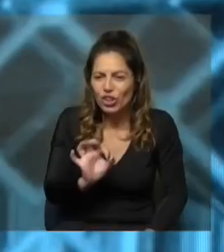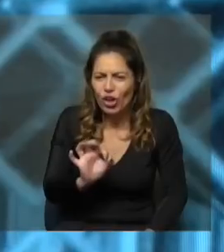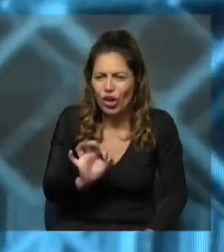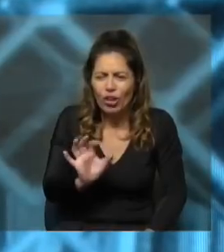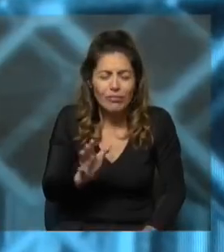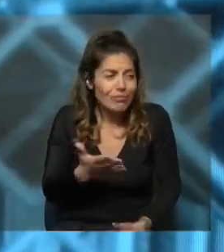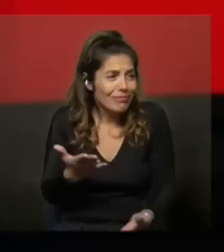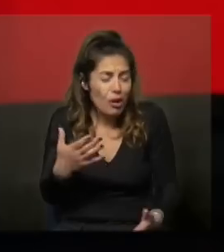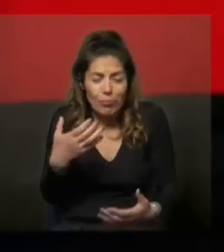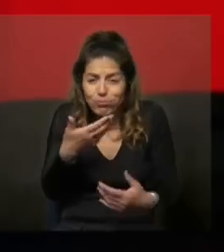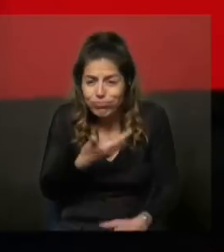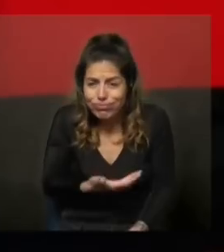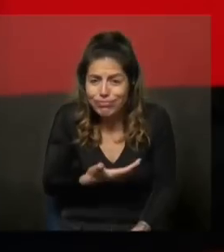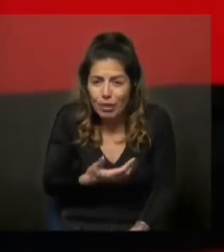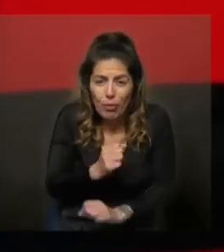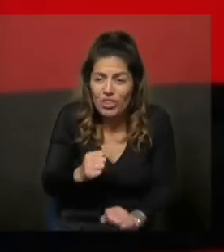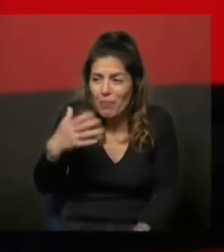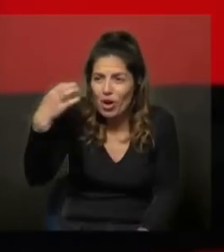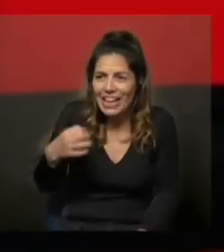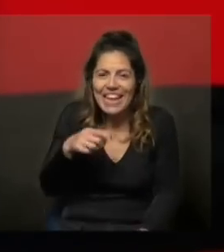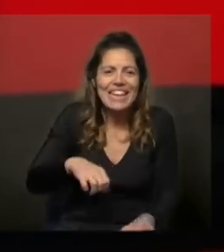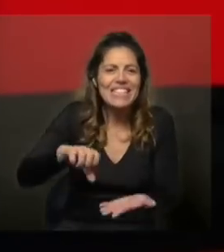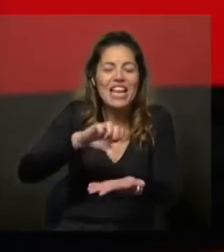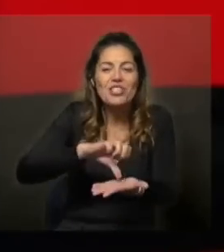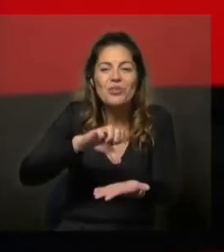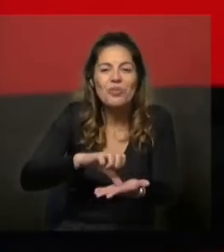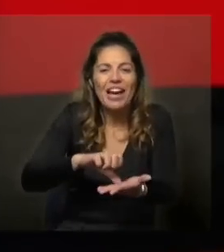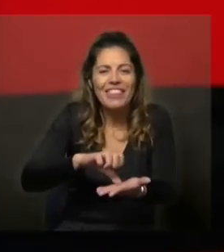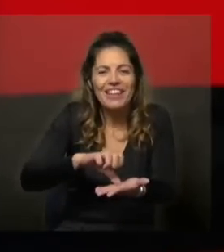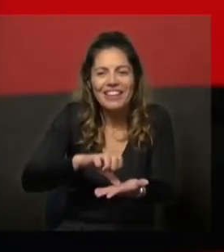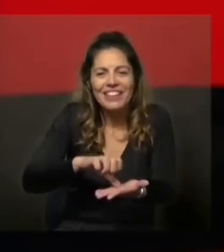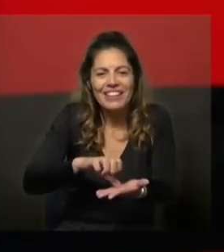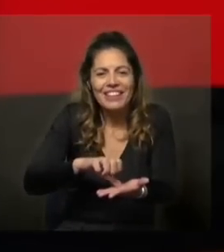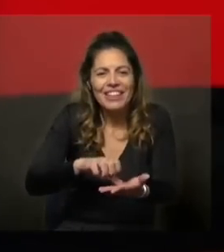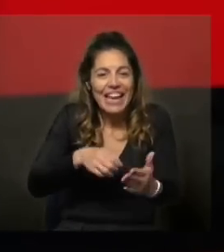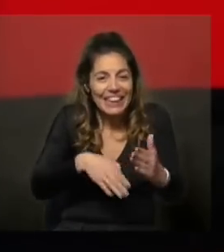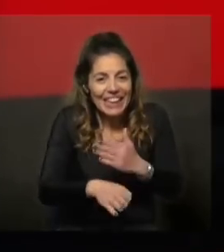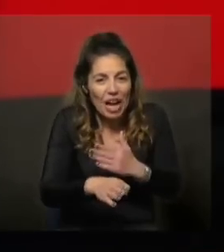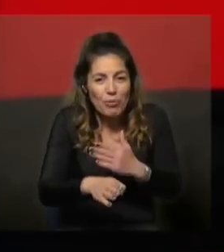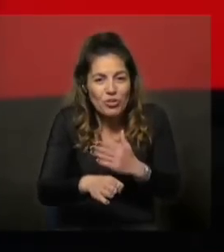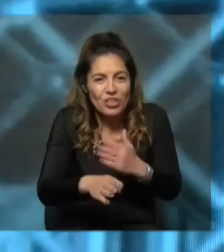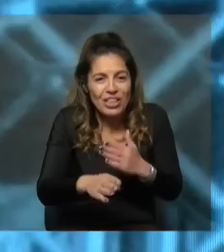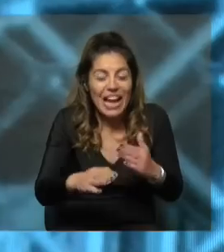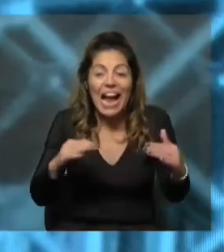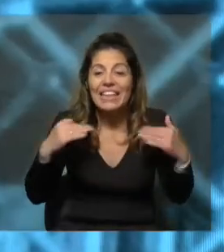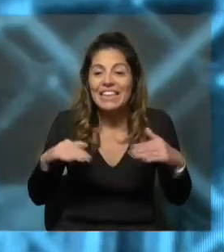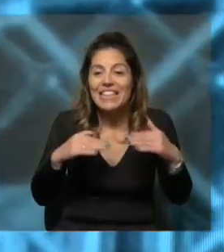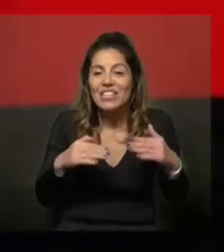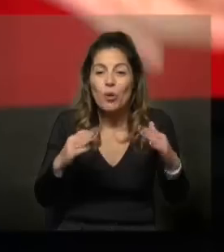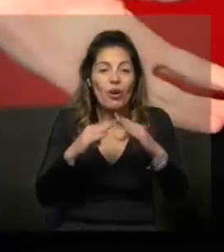demencial y en esa ciudad fue que nos tuvieron que entrar porque al final por la casa de al lado